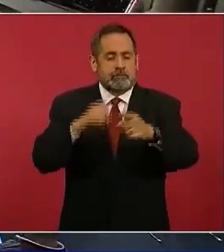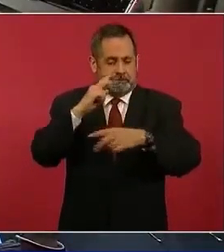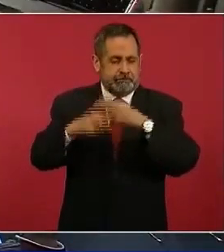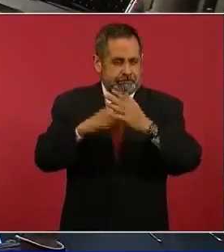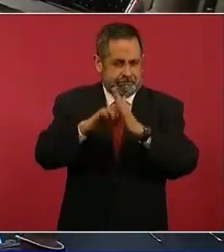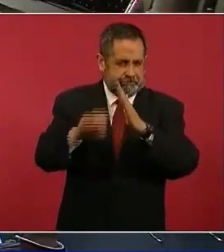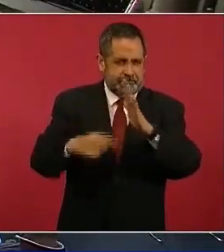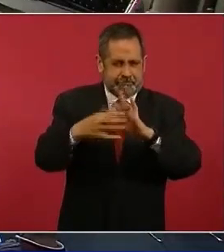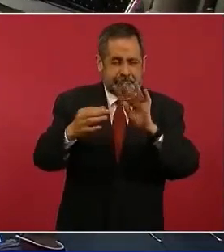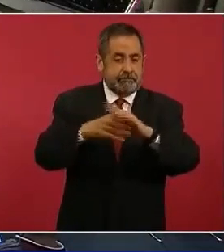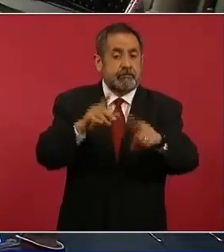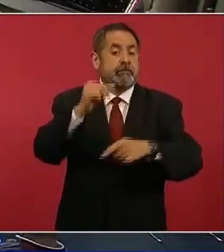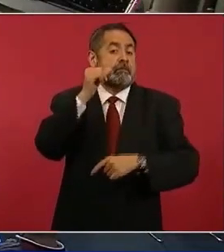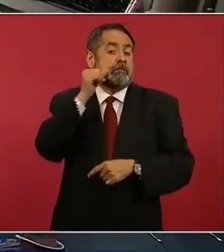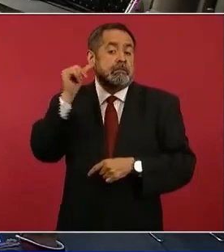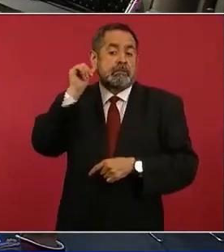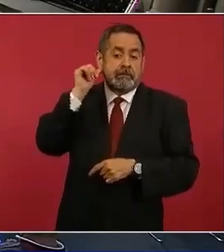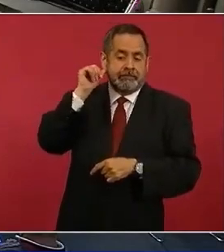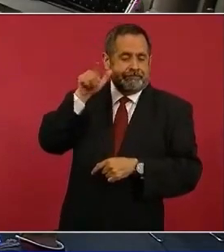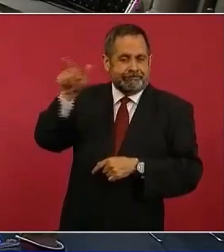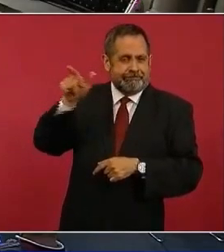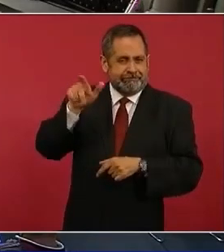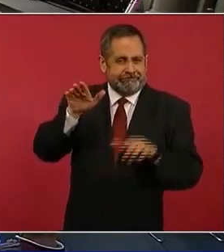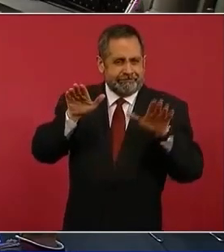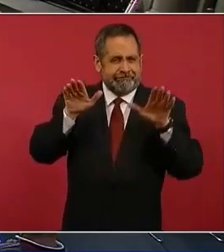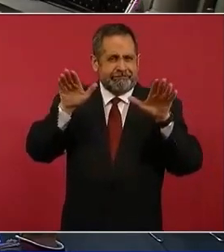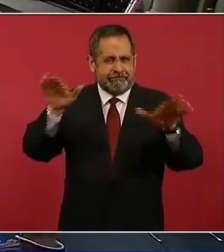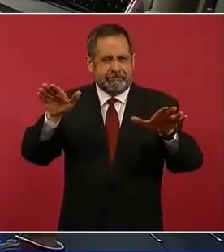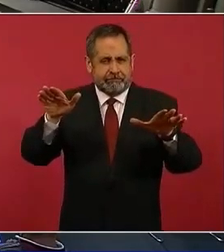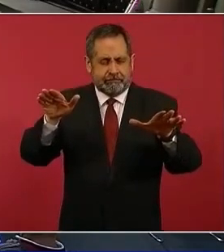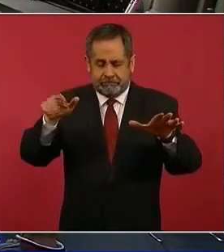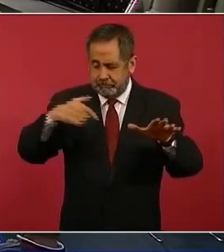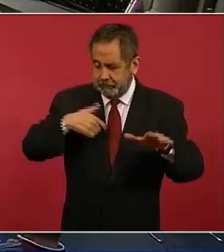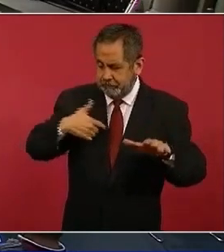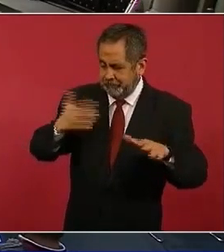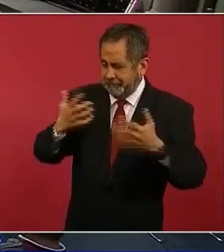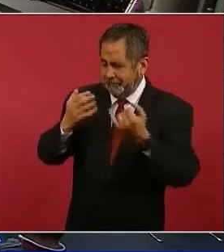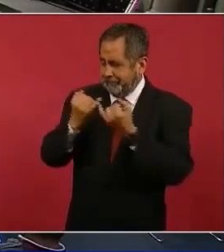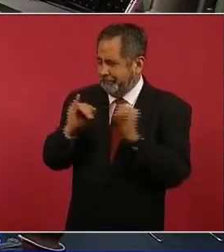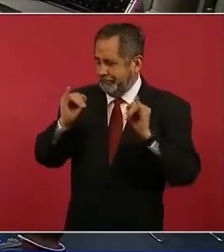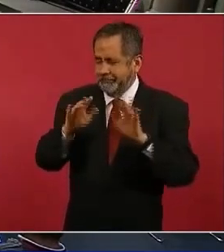ilustrar, ayer que inauguramos el… No lo inauguramos.